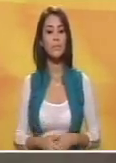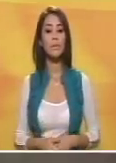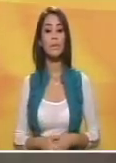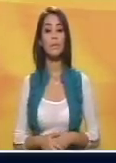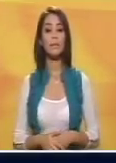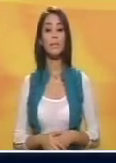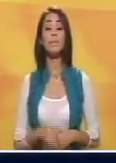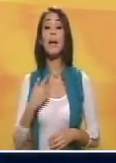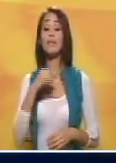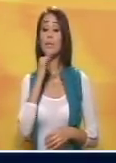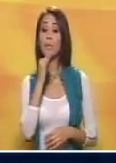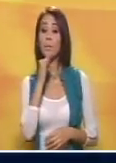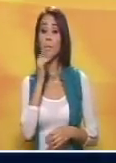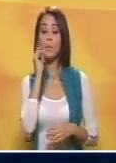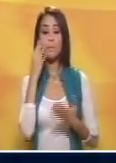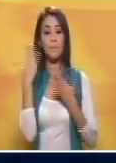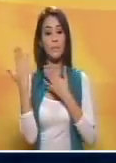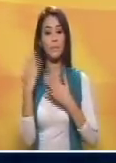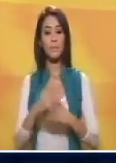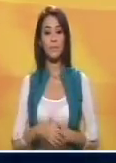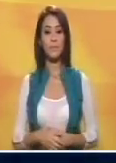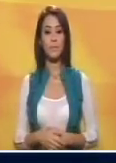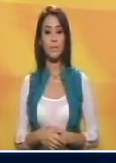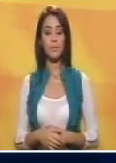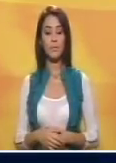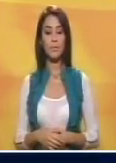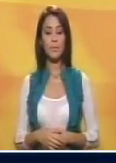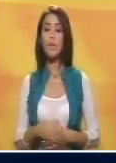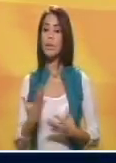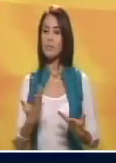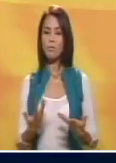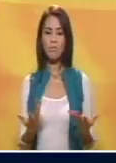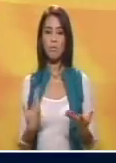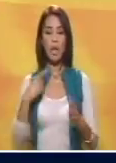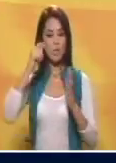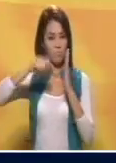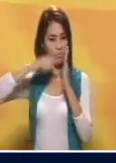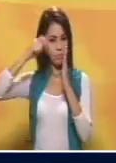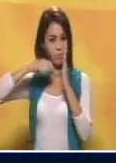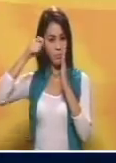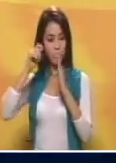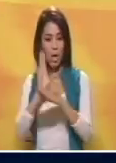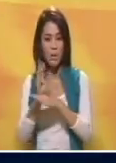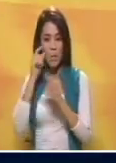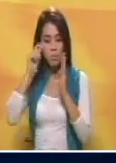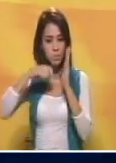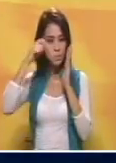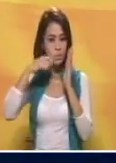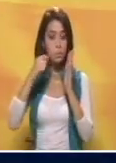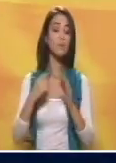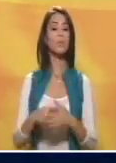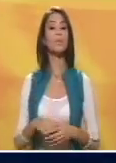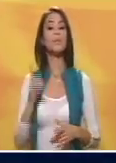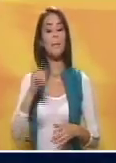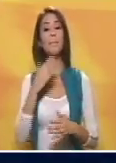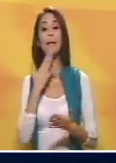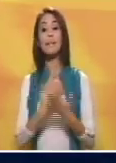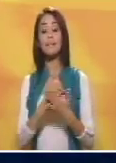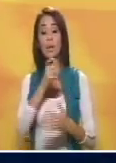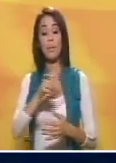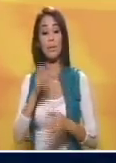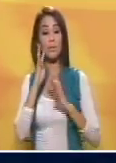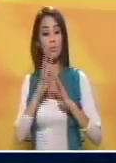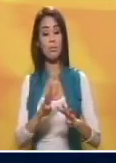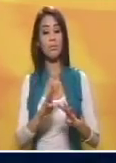informó el alguacil del condado de Broward, Scott Israel. De acuerdo con grabaciones de cámaras de seguridad y lo afirmado por testigos, el funcionario